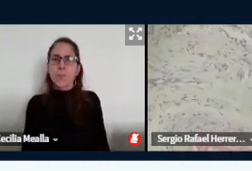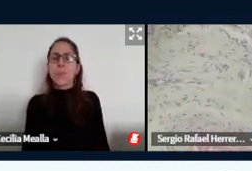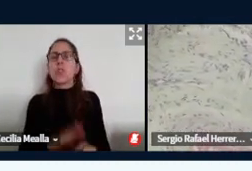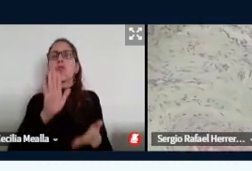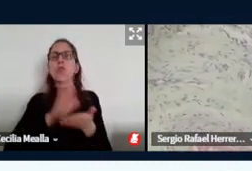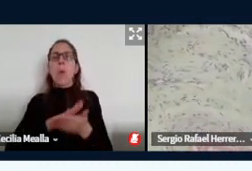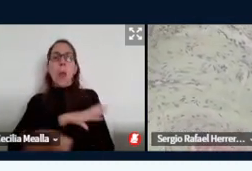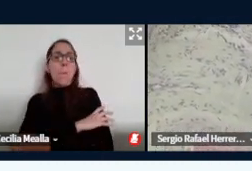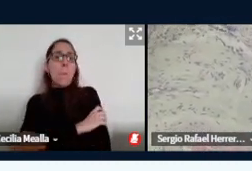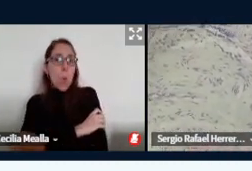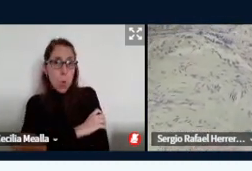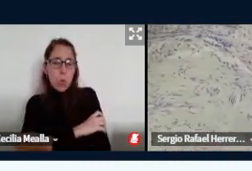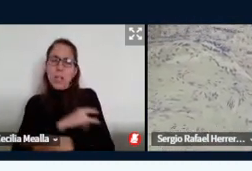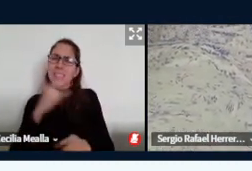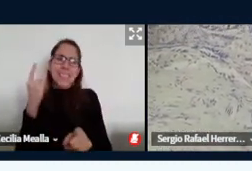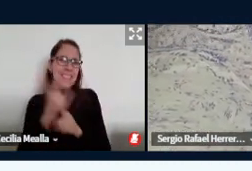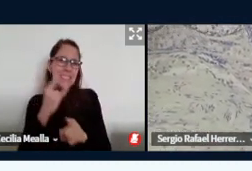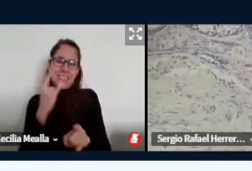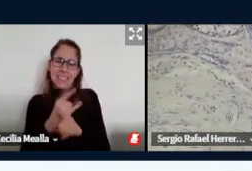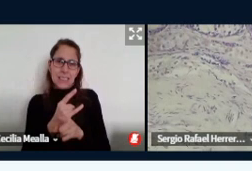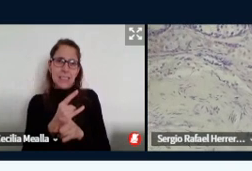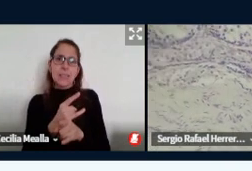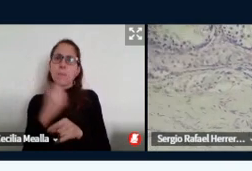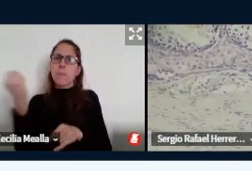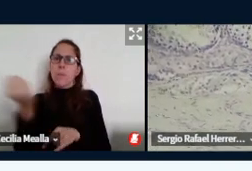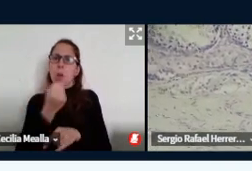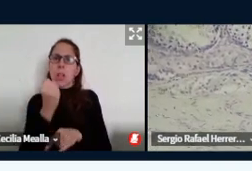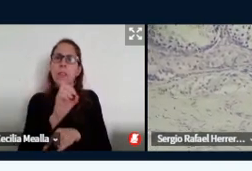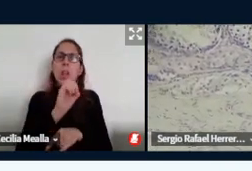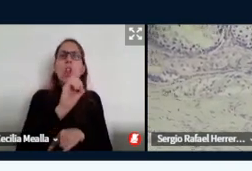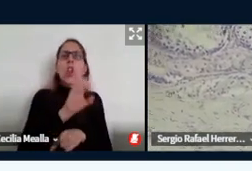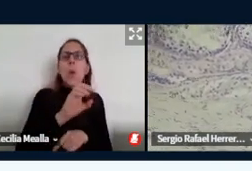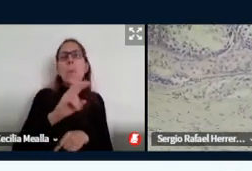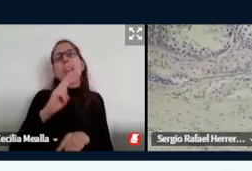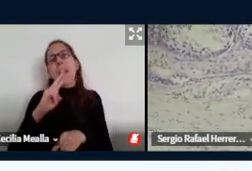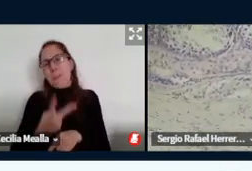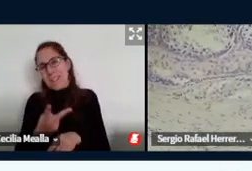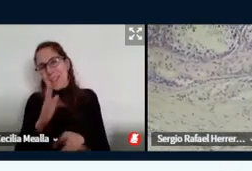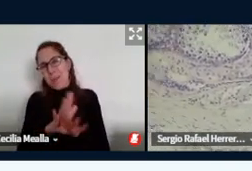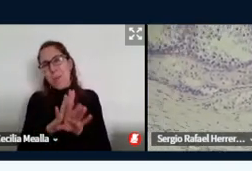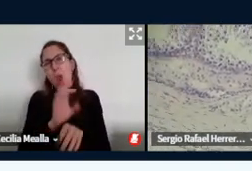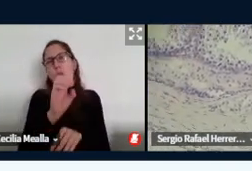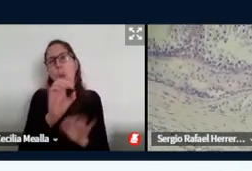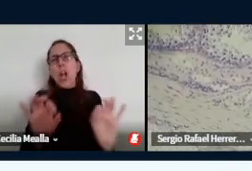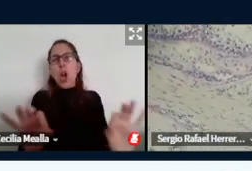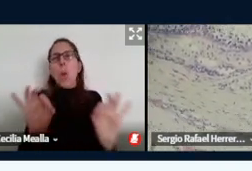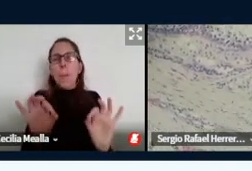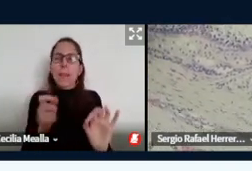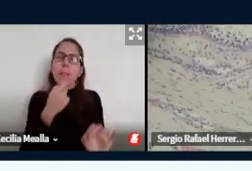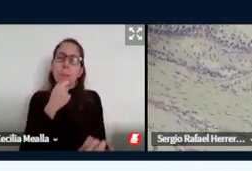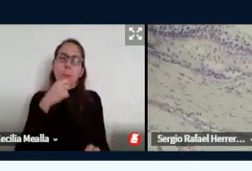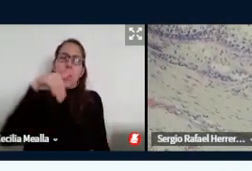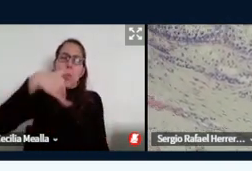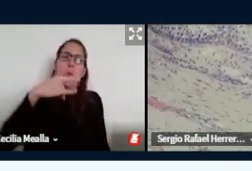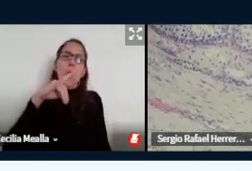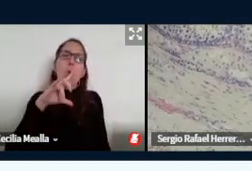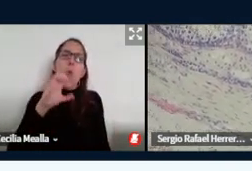Recomendar el músculo, siempre poner también nombre y apellido, ¿sí? Músculo estriado,